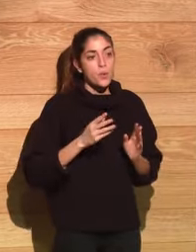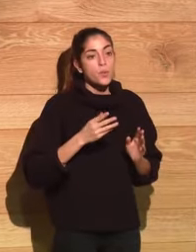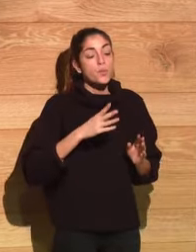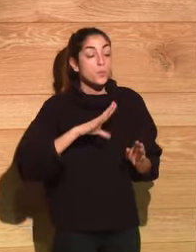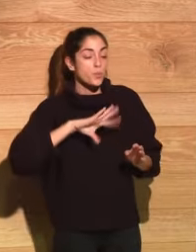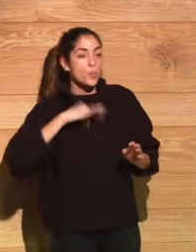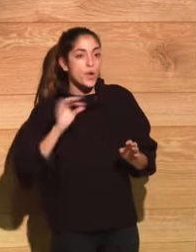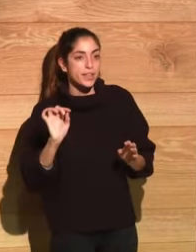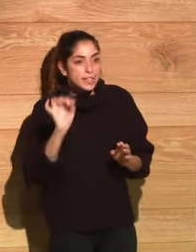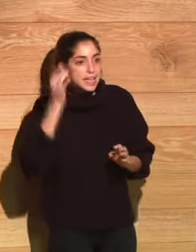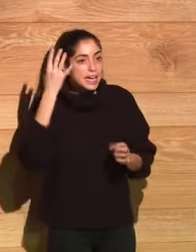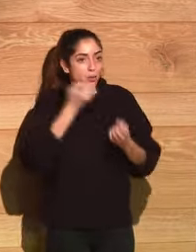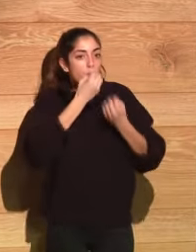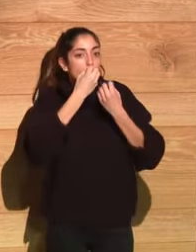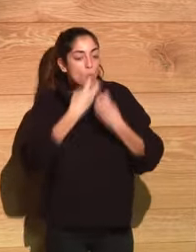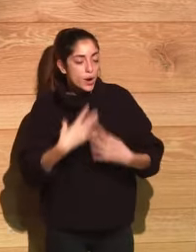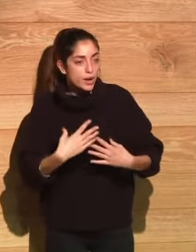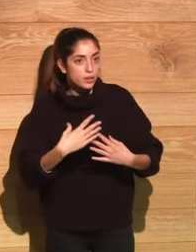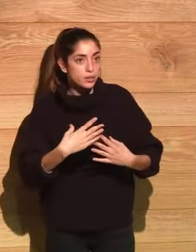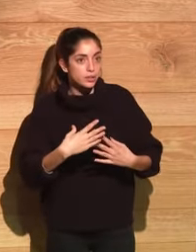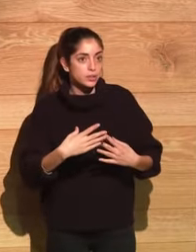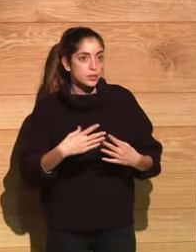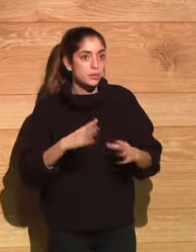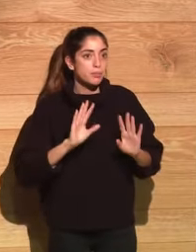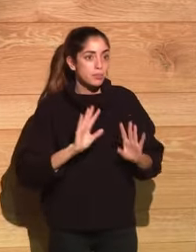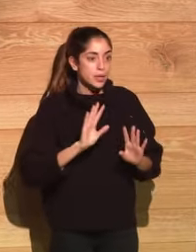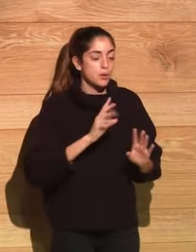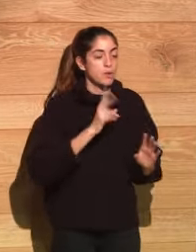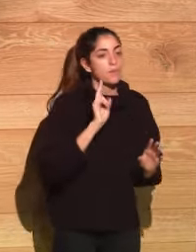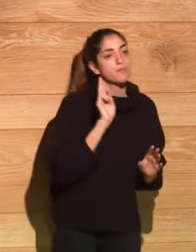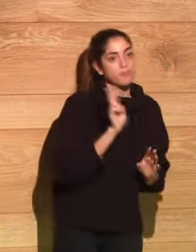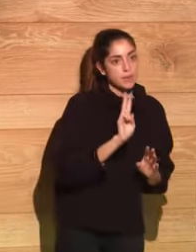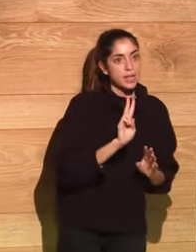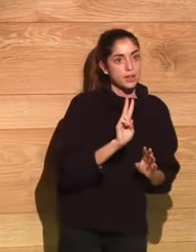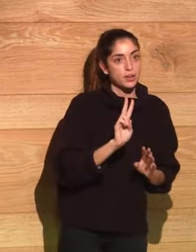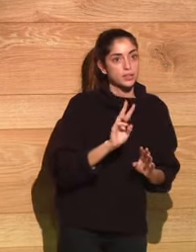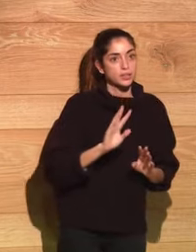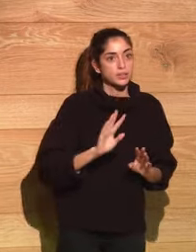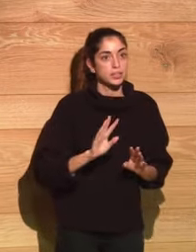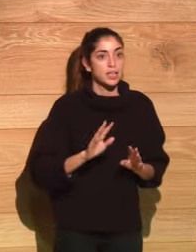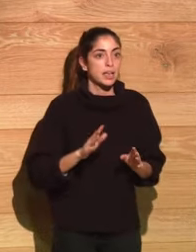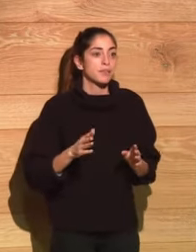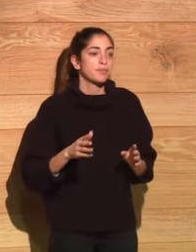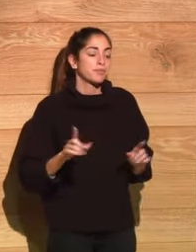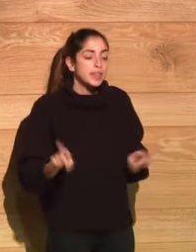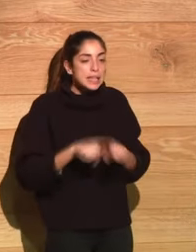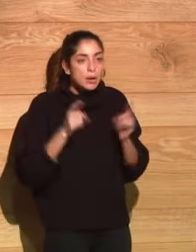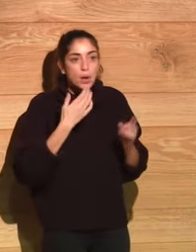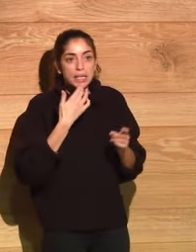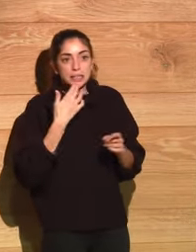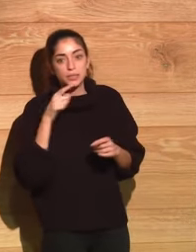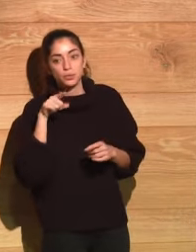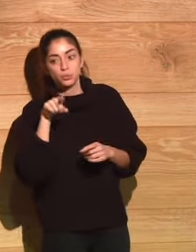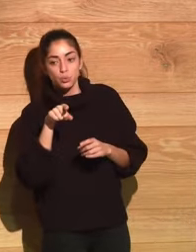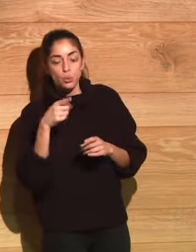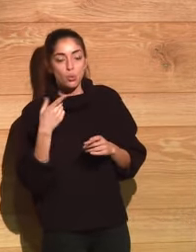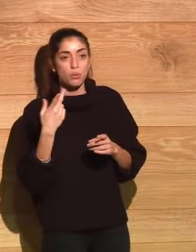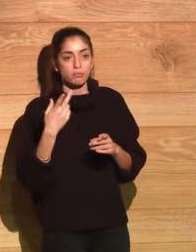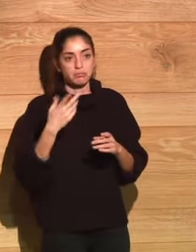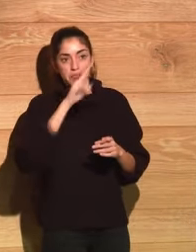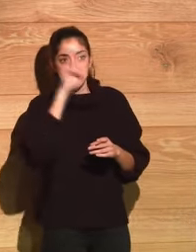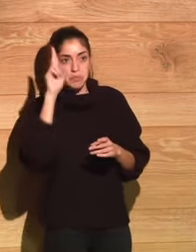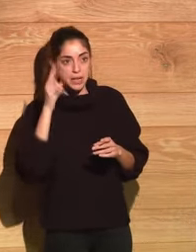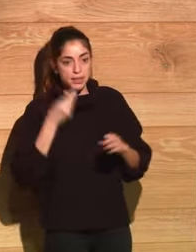Valladolid. No solamente se puede ser de Madrid o de Baracaldo, sino que hay otros sitios en los que la gente puede